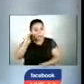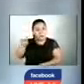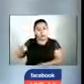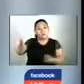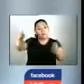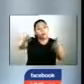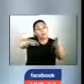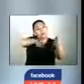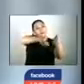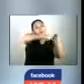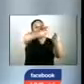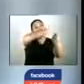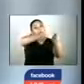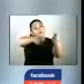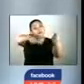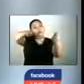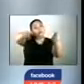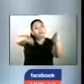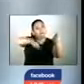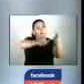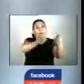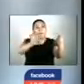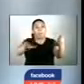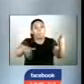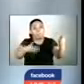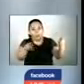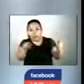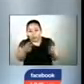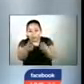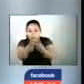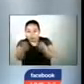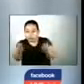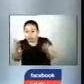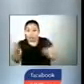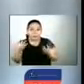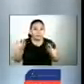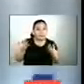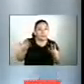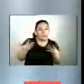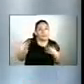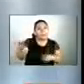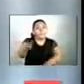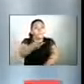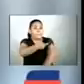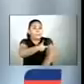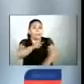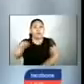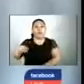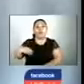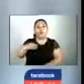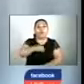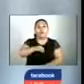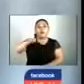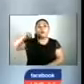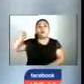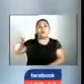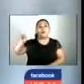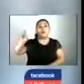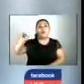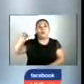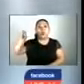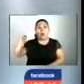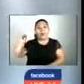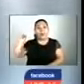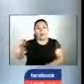tocando un violín para todos los que estaban pues haciendo la cola para vacunarse. Juan Galán es un médico que aún se encuentra en el año